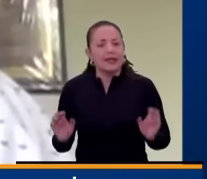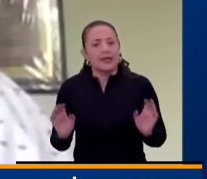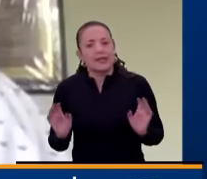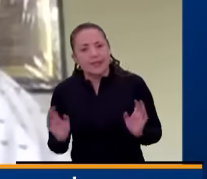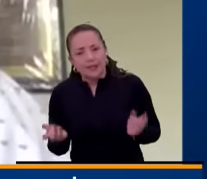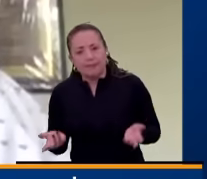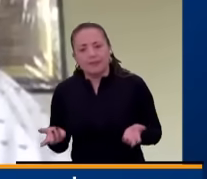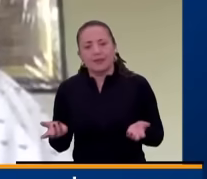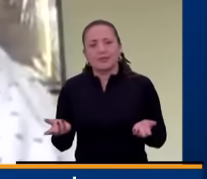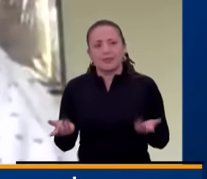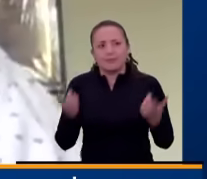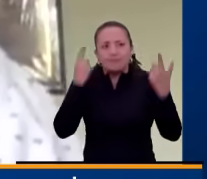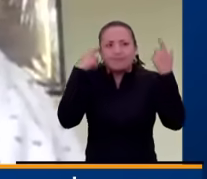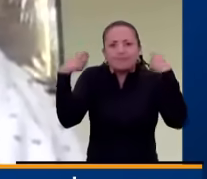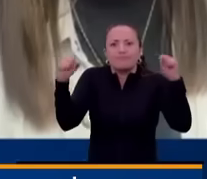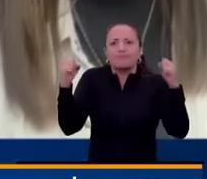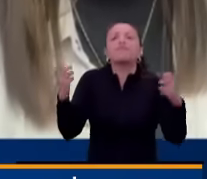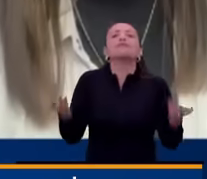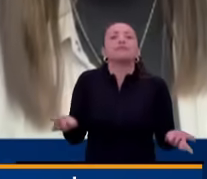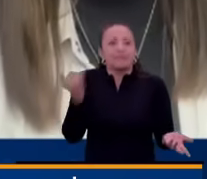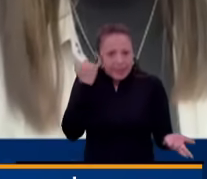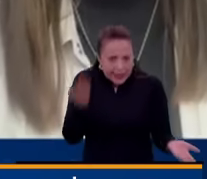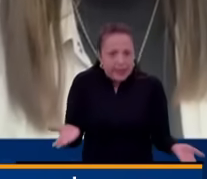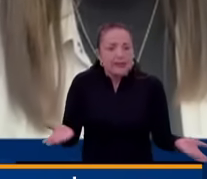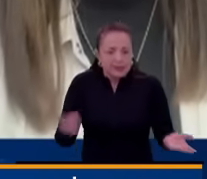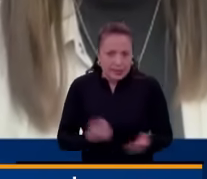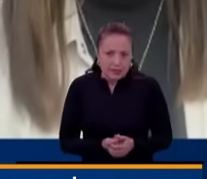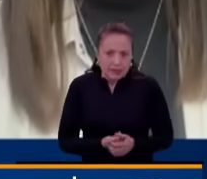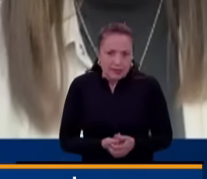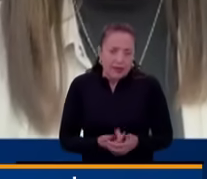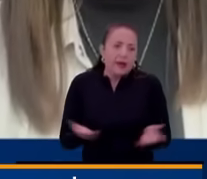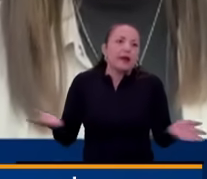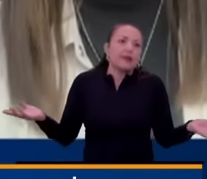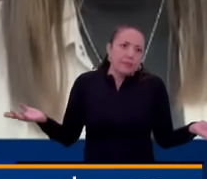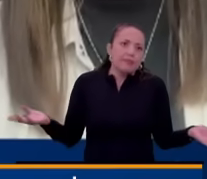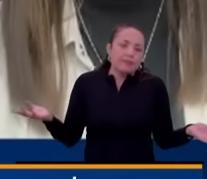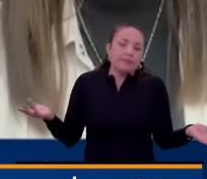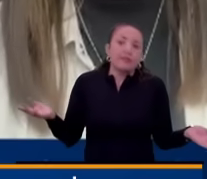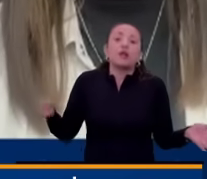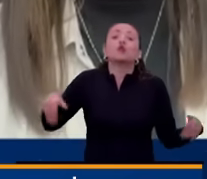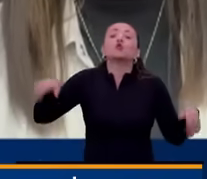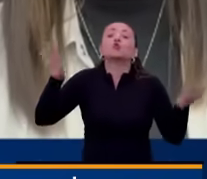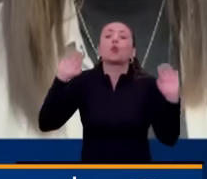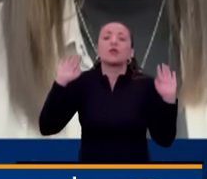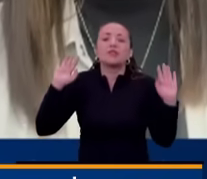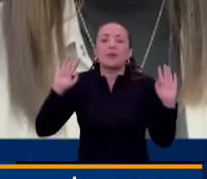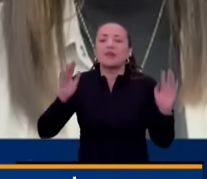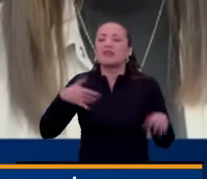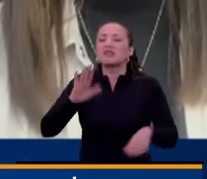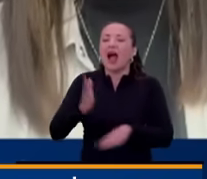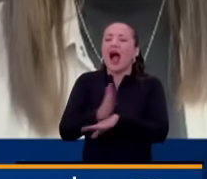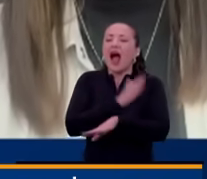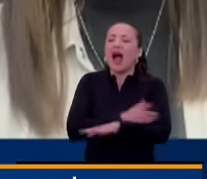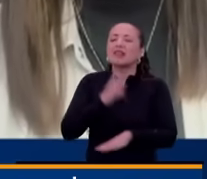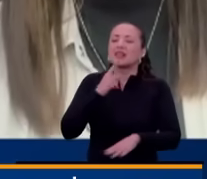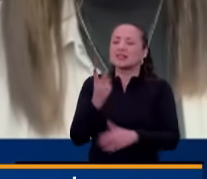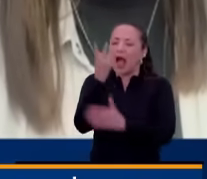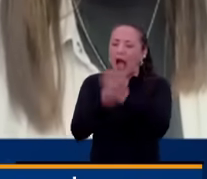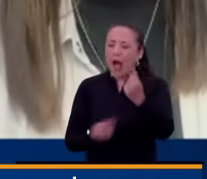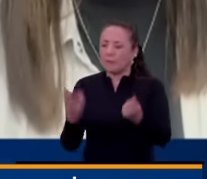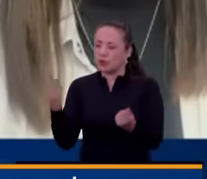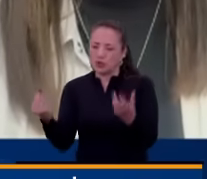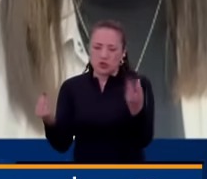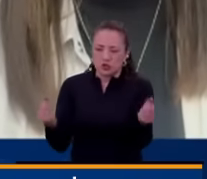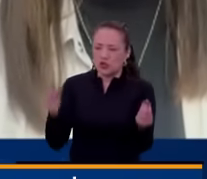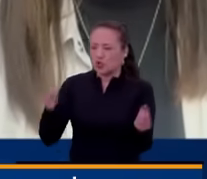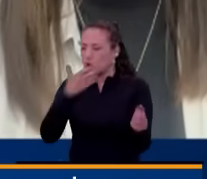uno preocupado porque imagínense, pero como supuestamente ya se venció esos términos de cese bilateral, pues